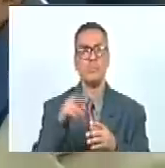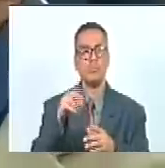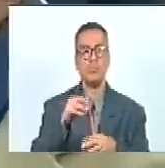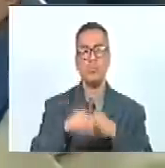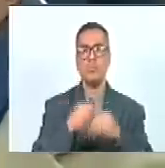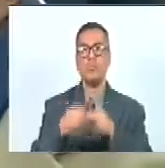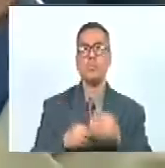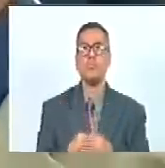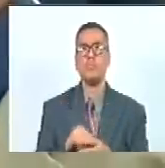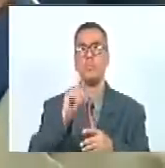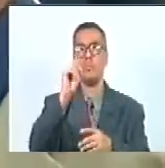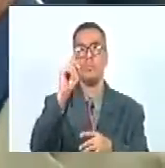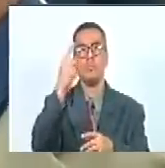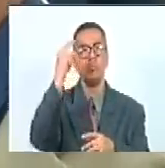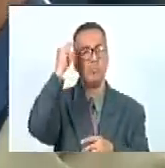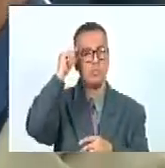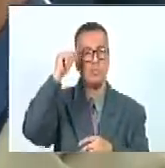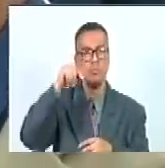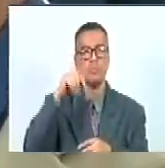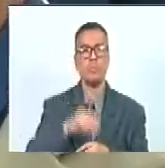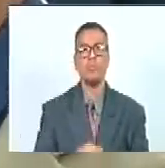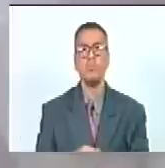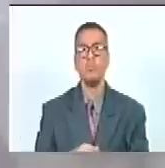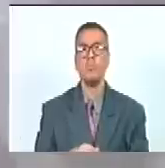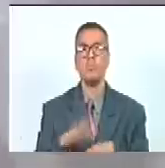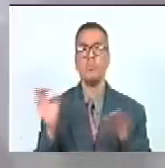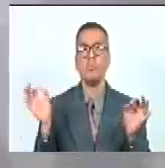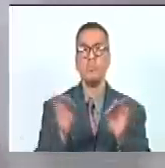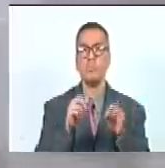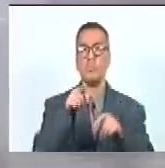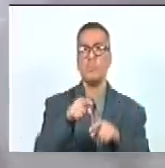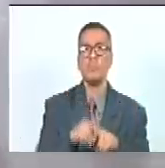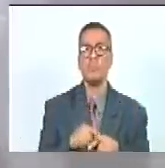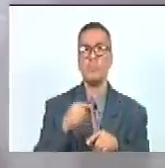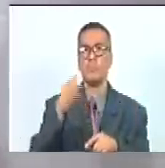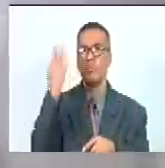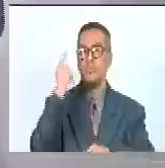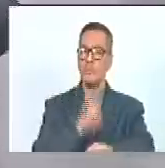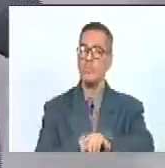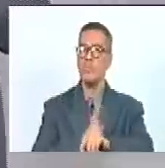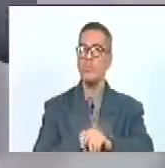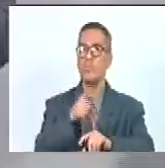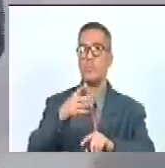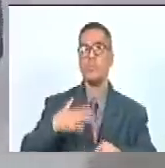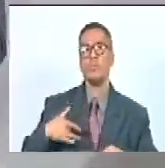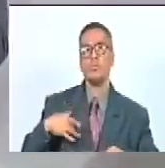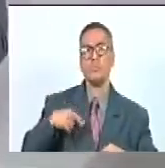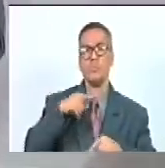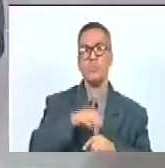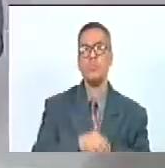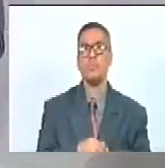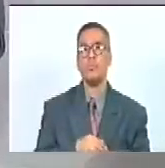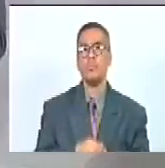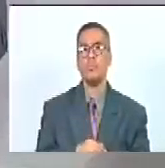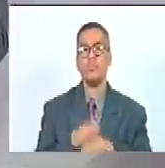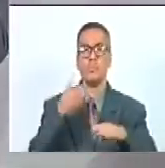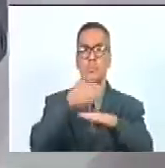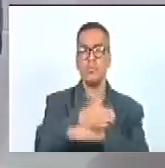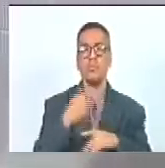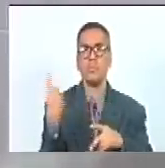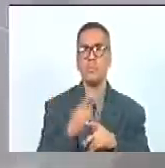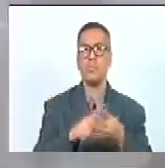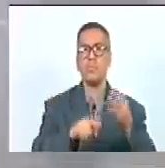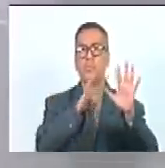pasado un solo día, ni siquiera en aquellos momentos en que sentíamos, entrada la década